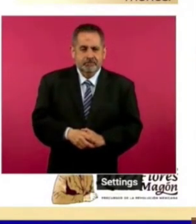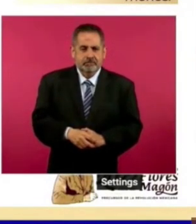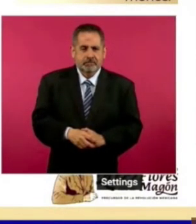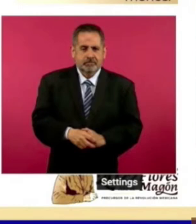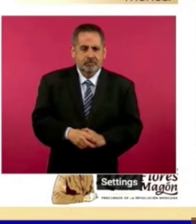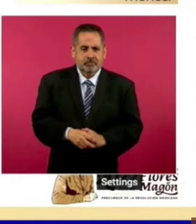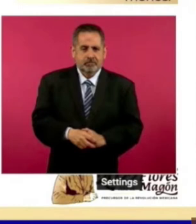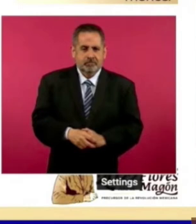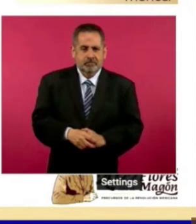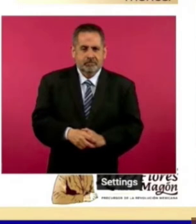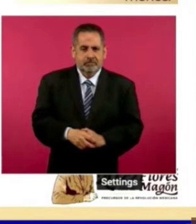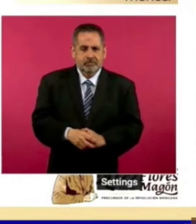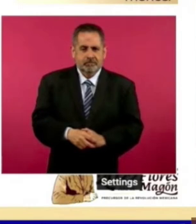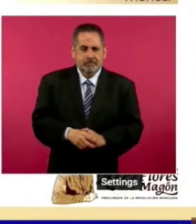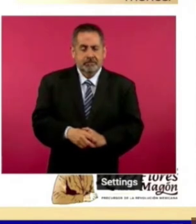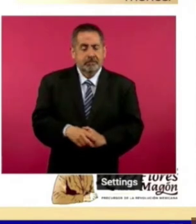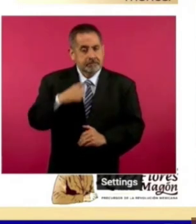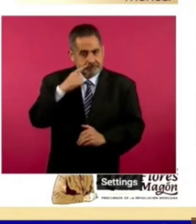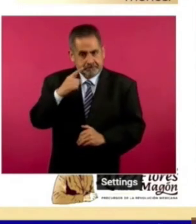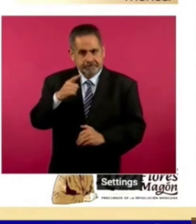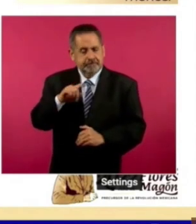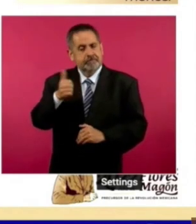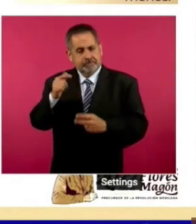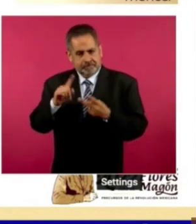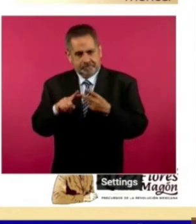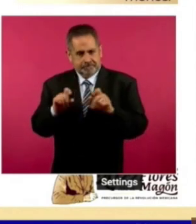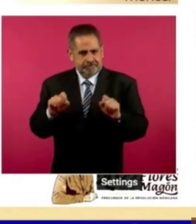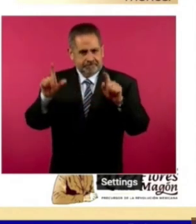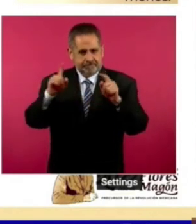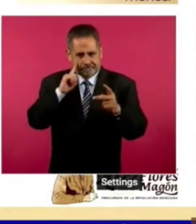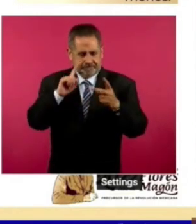Y no solo eso, ahora sí pon.